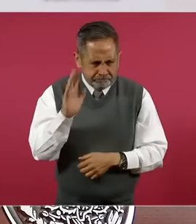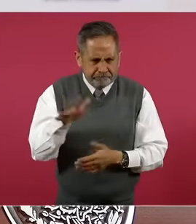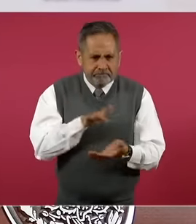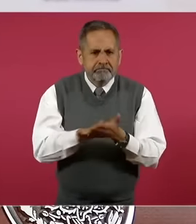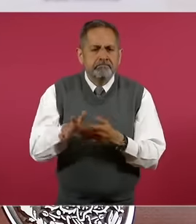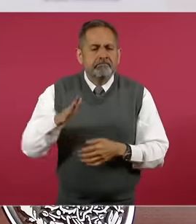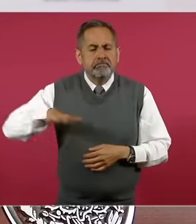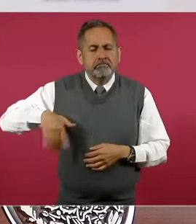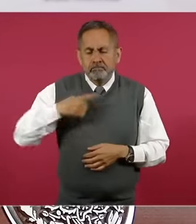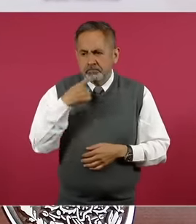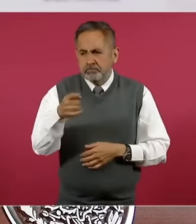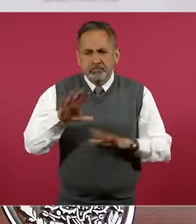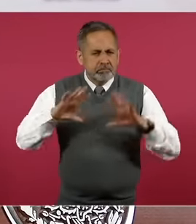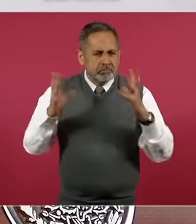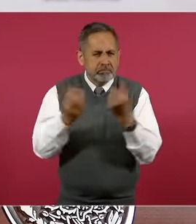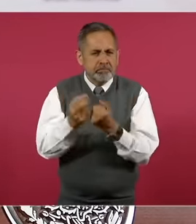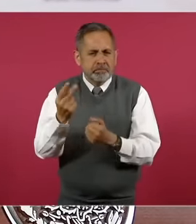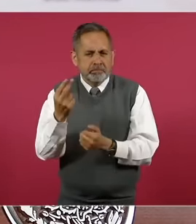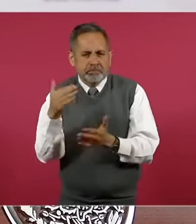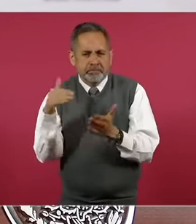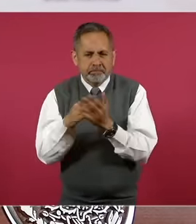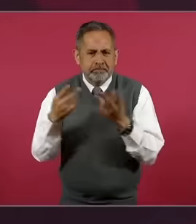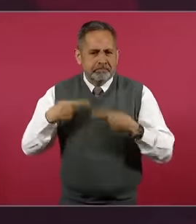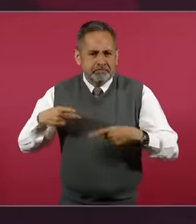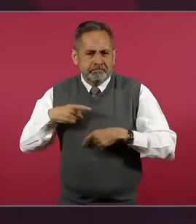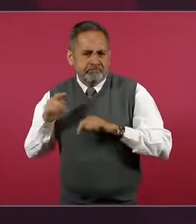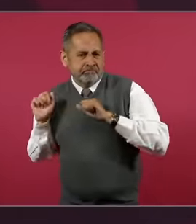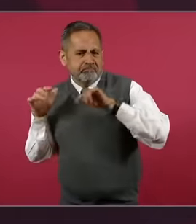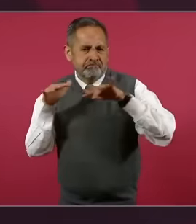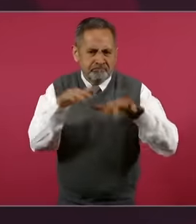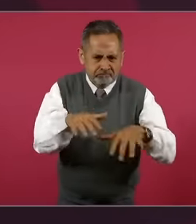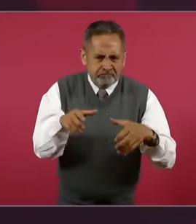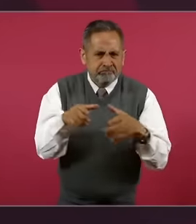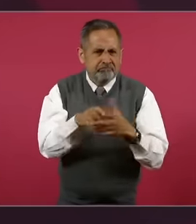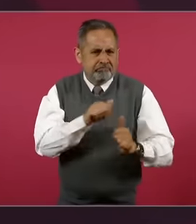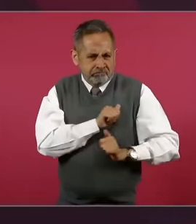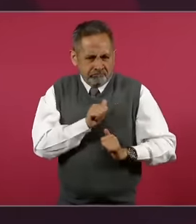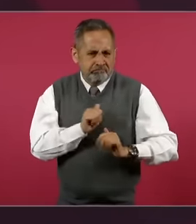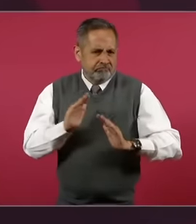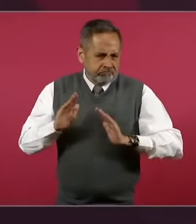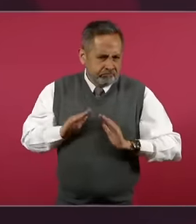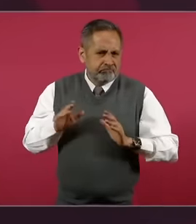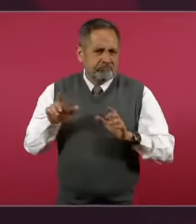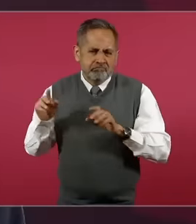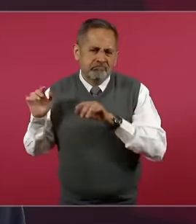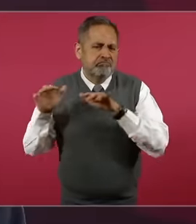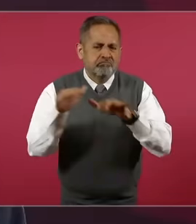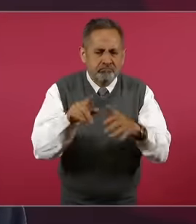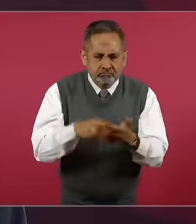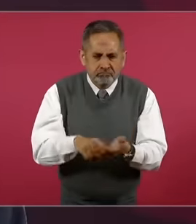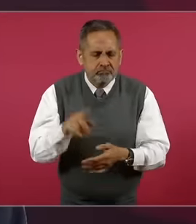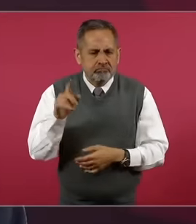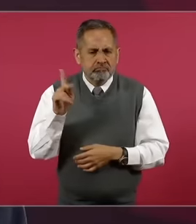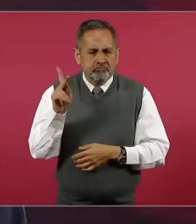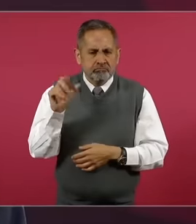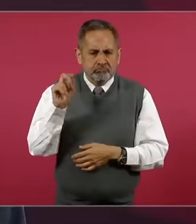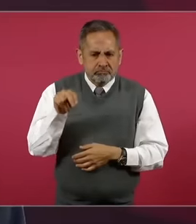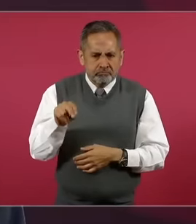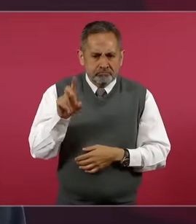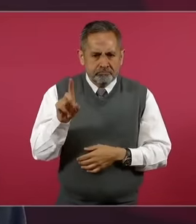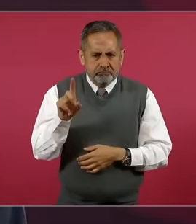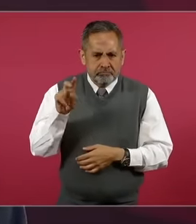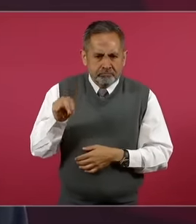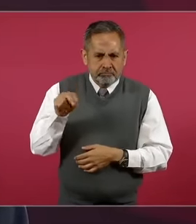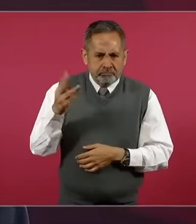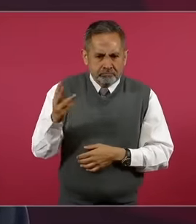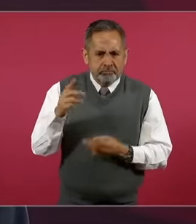Decía yo, alrededor de 25 mil elementos de las Fuerzas Armadas y se está aplicando el plan DN3, el